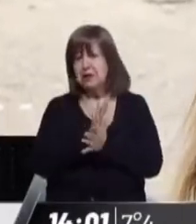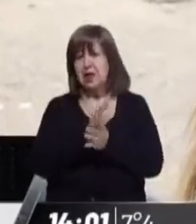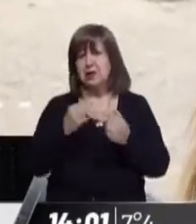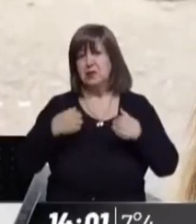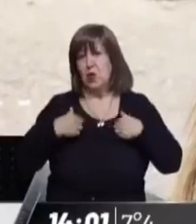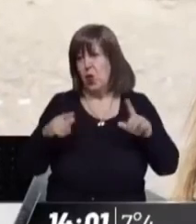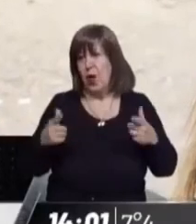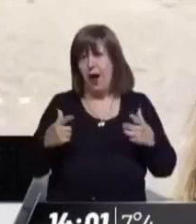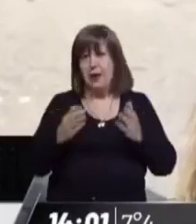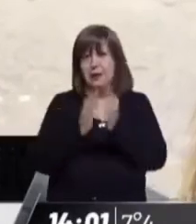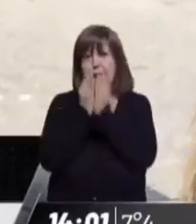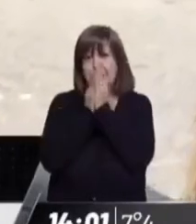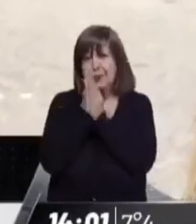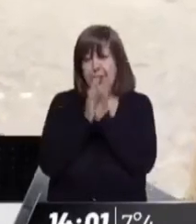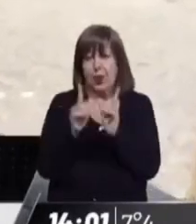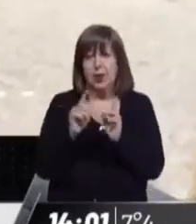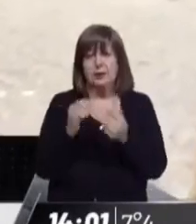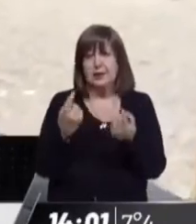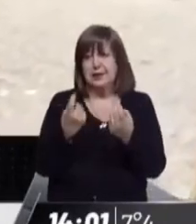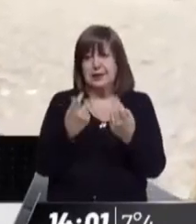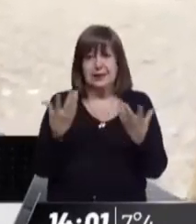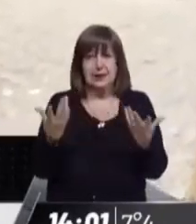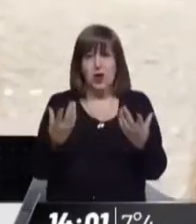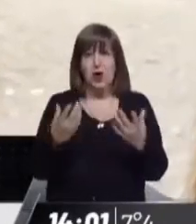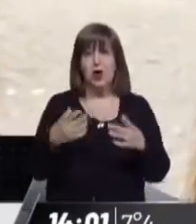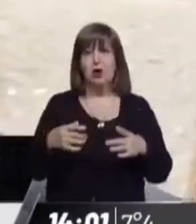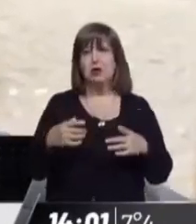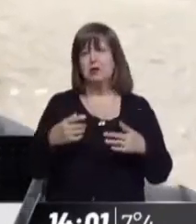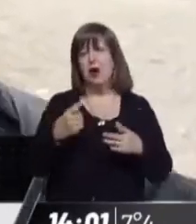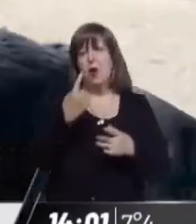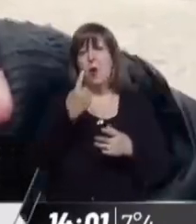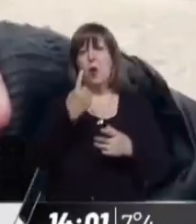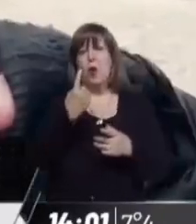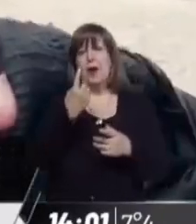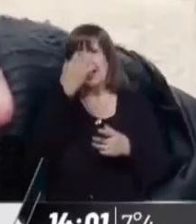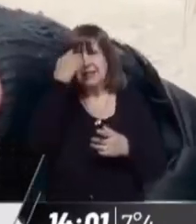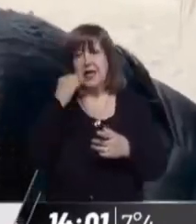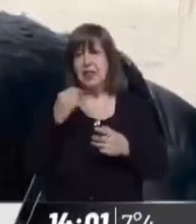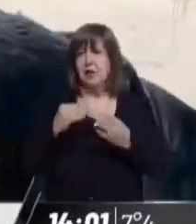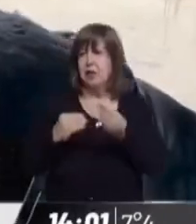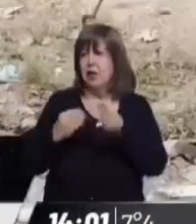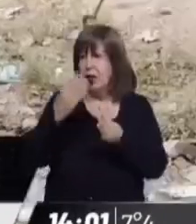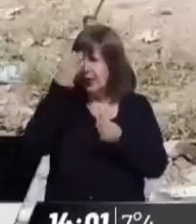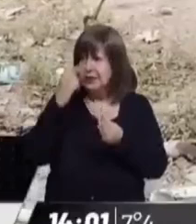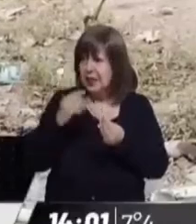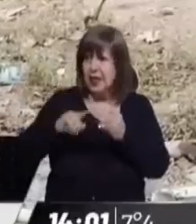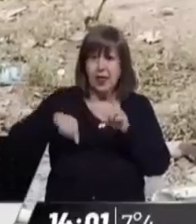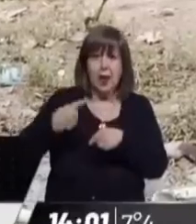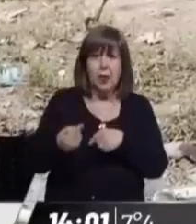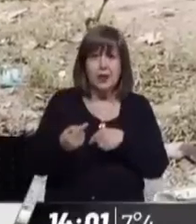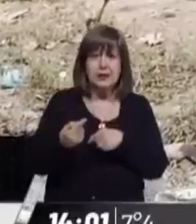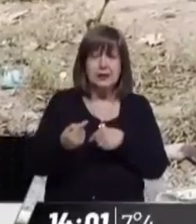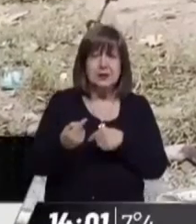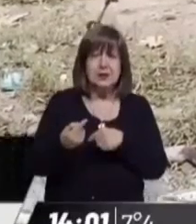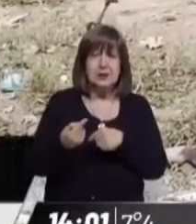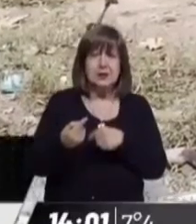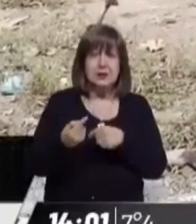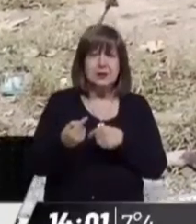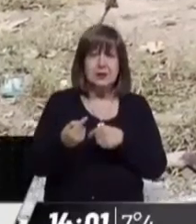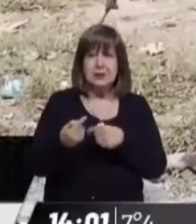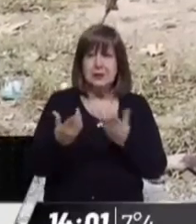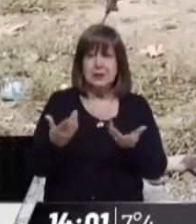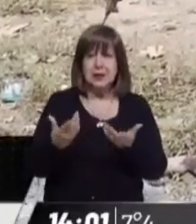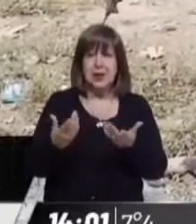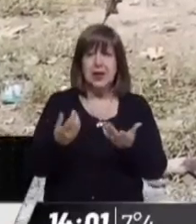tenemos muchas necesidades, ¿viste? Y no nos cubre. ¿Y el resto del mes qué se hace? Y hay que estar